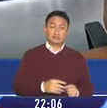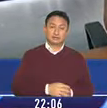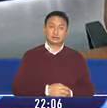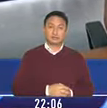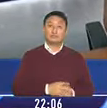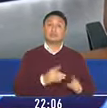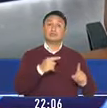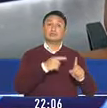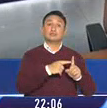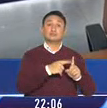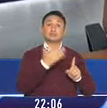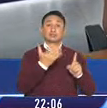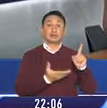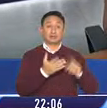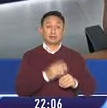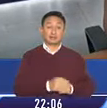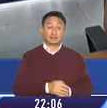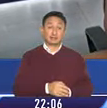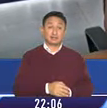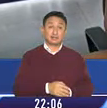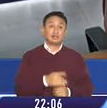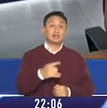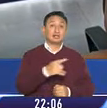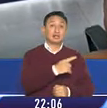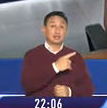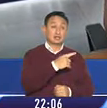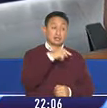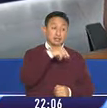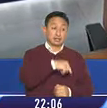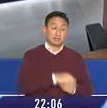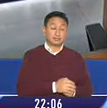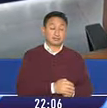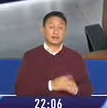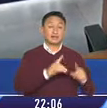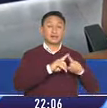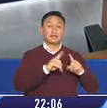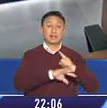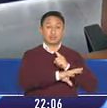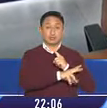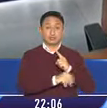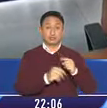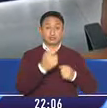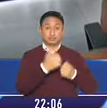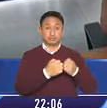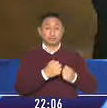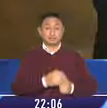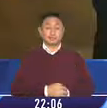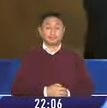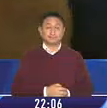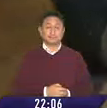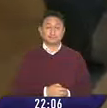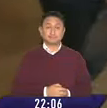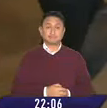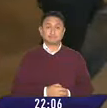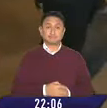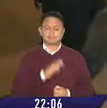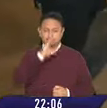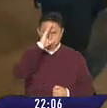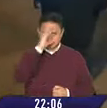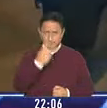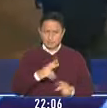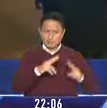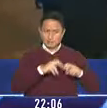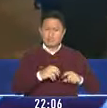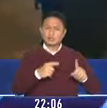este posiblemente se encontrará inmiscuido en el cometimiento de varias infracciones penales. Tras las pericias, determinaron